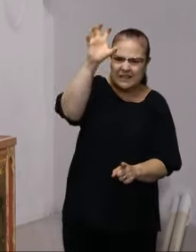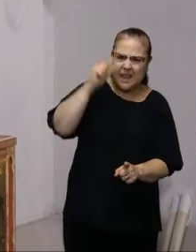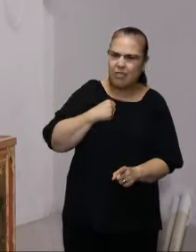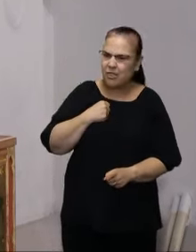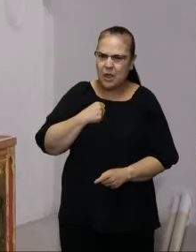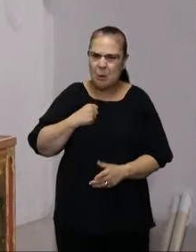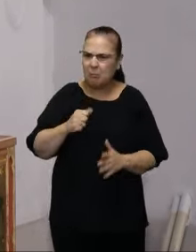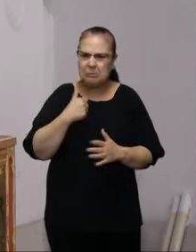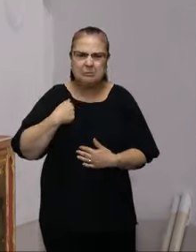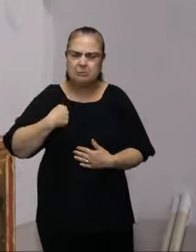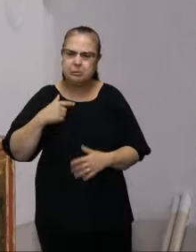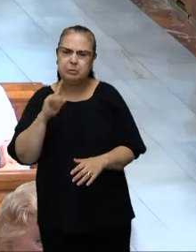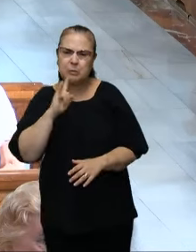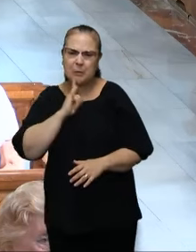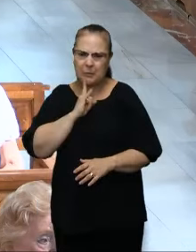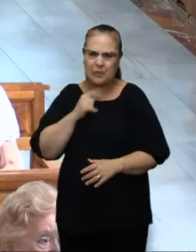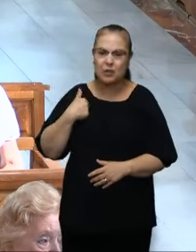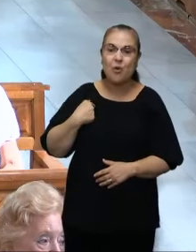los irritaré.